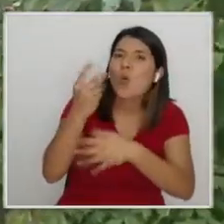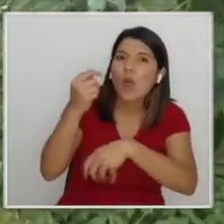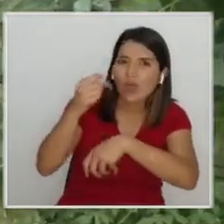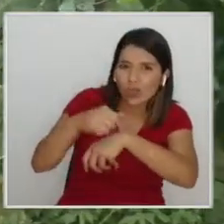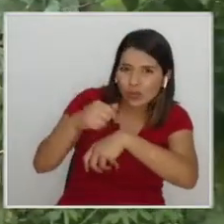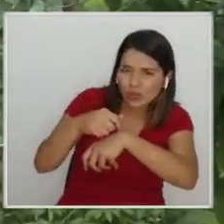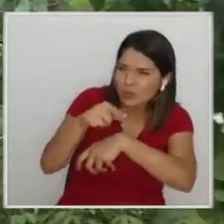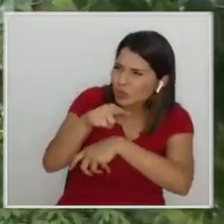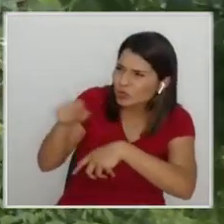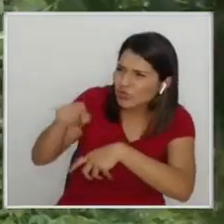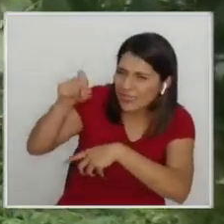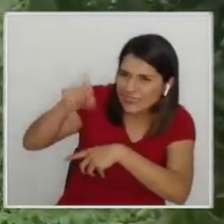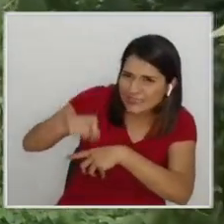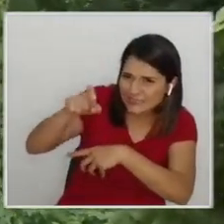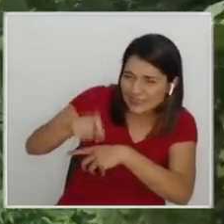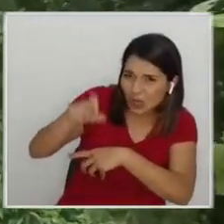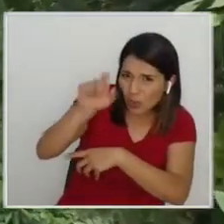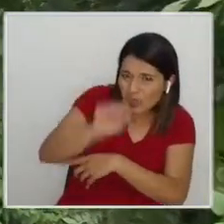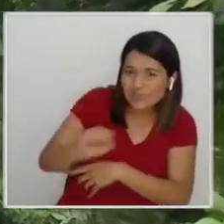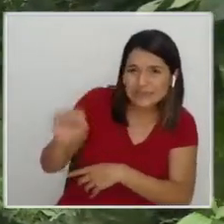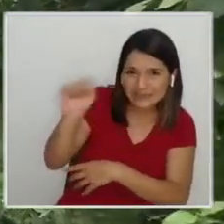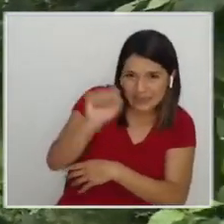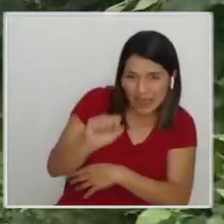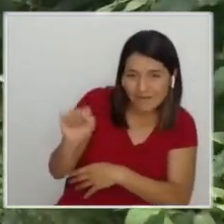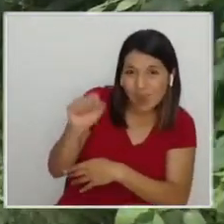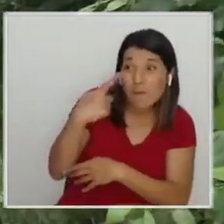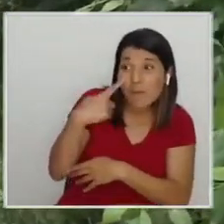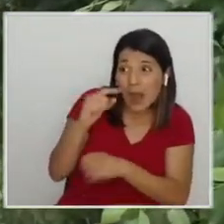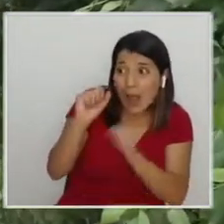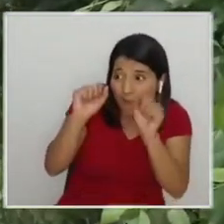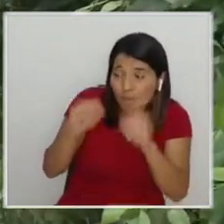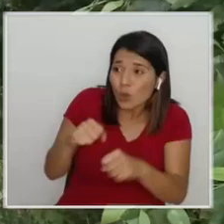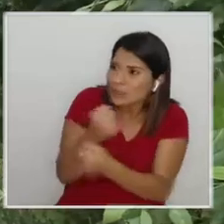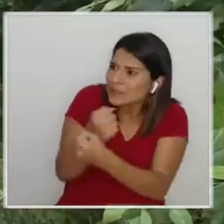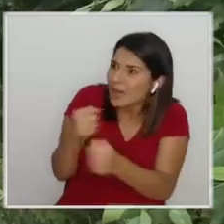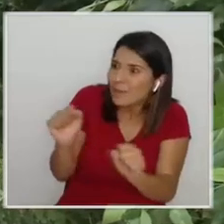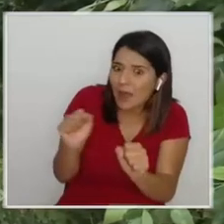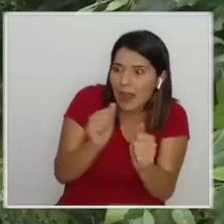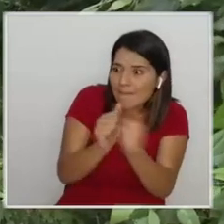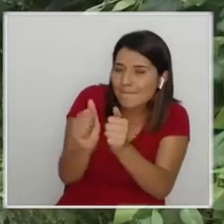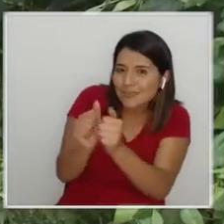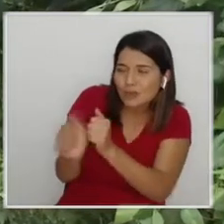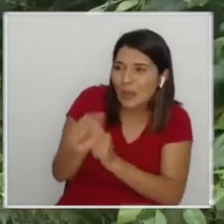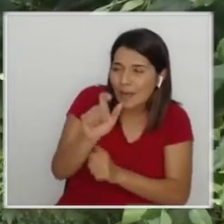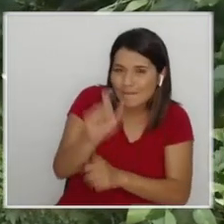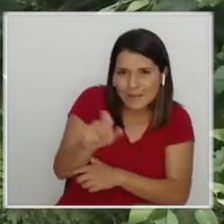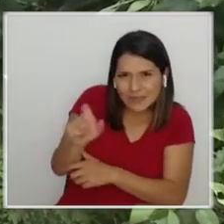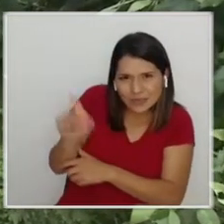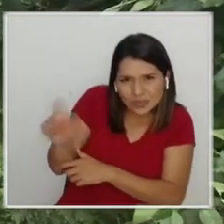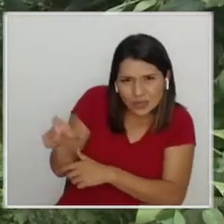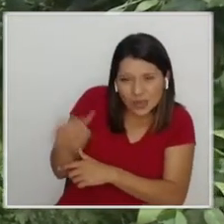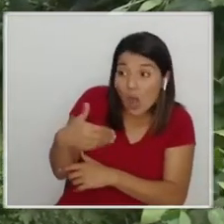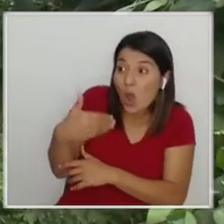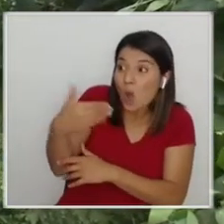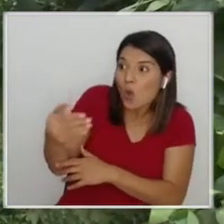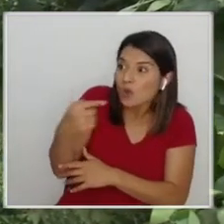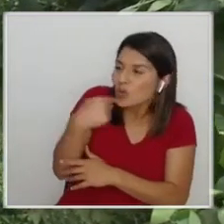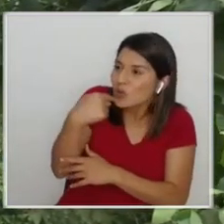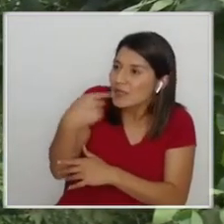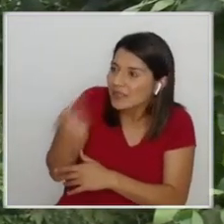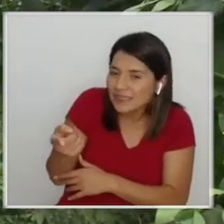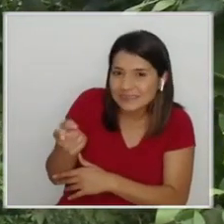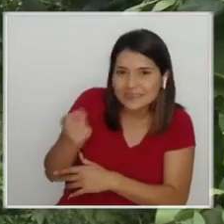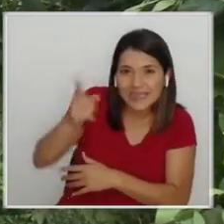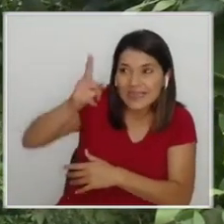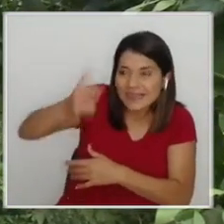ese sábado en poder sacar a la mayor cantidad de personas? Cuando les dicen que se tiene que paralizar los trabajos